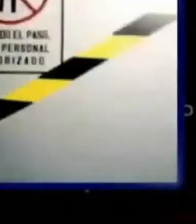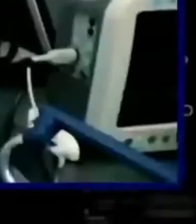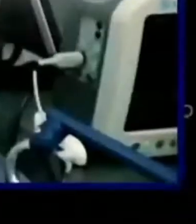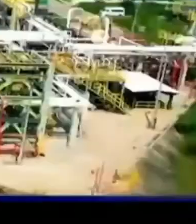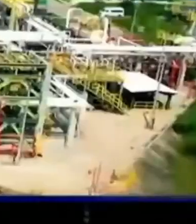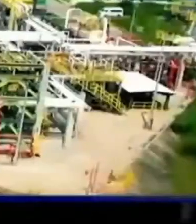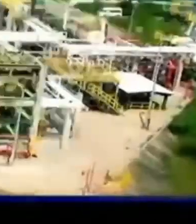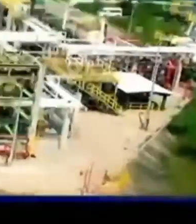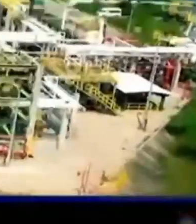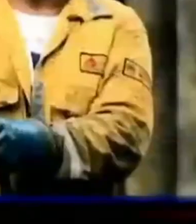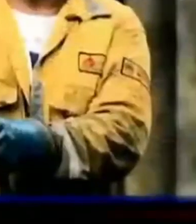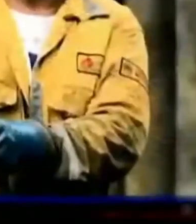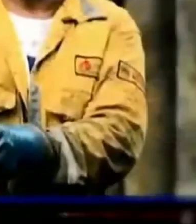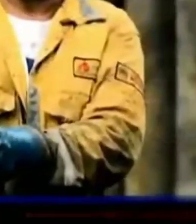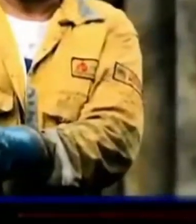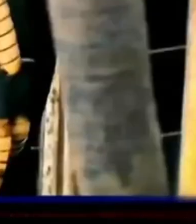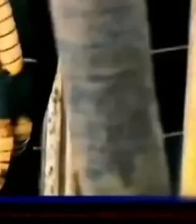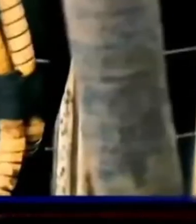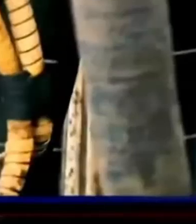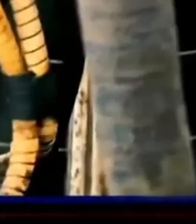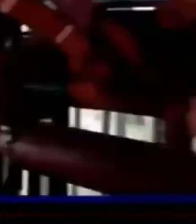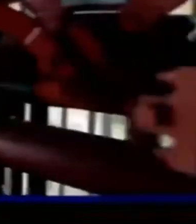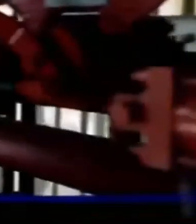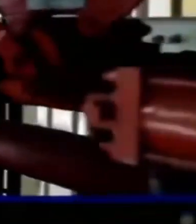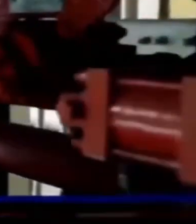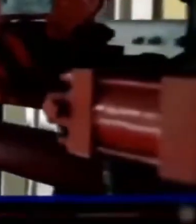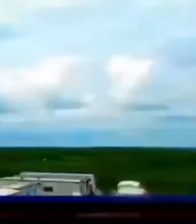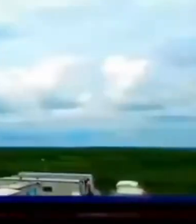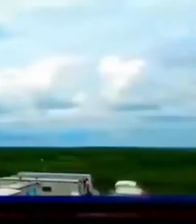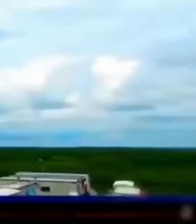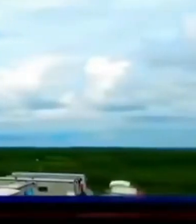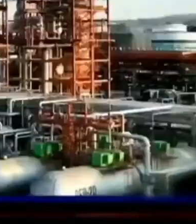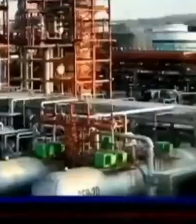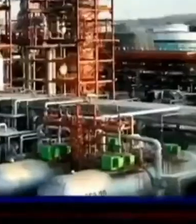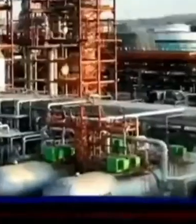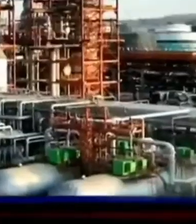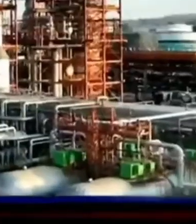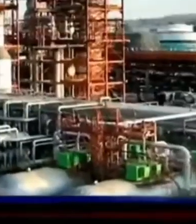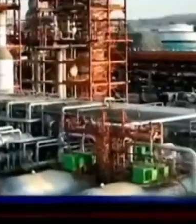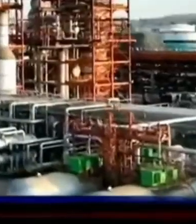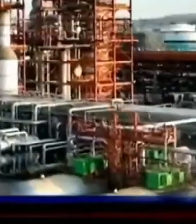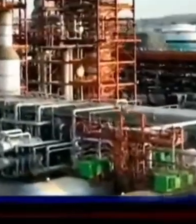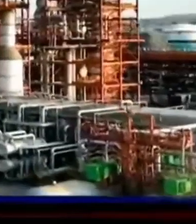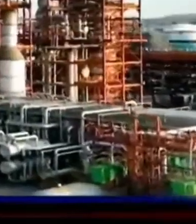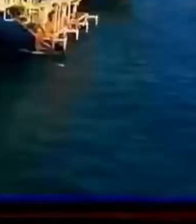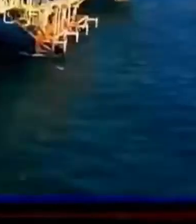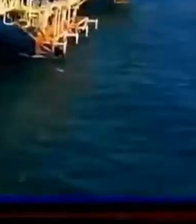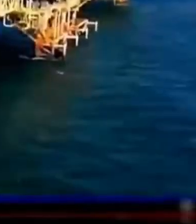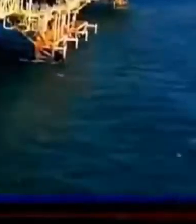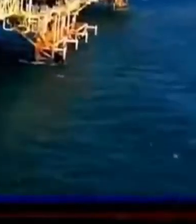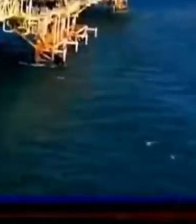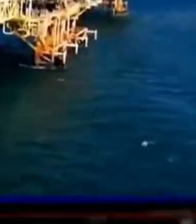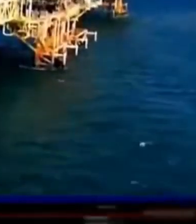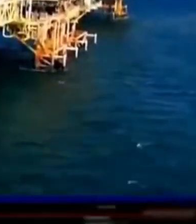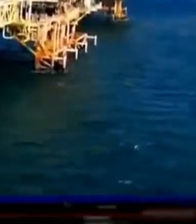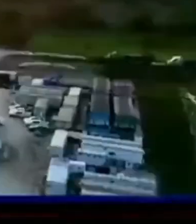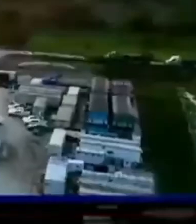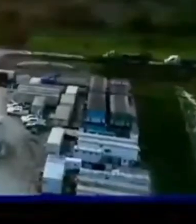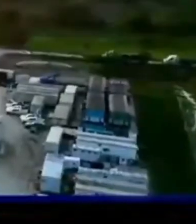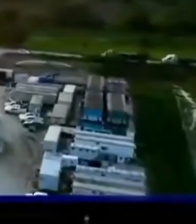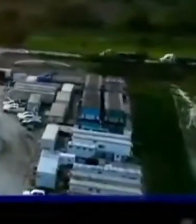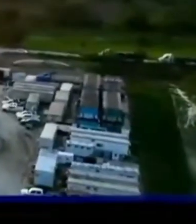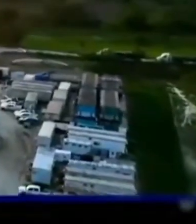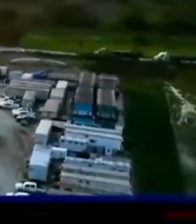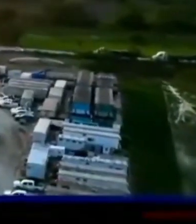A pesar de los resultados de Petróleos Mexicanos en todas sus áreas, desde la administración, la exploración y la refinación, medios